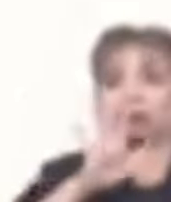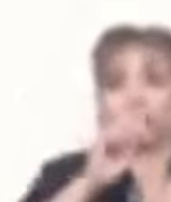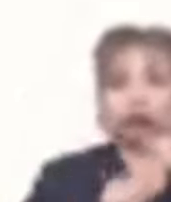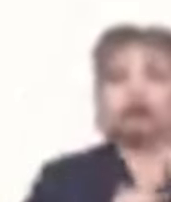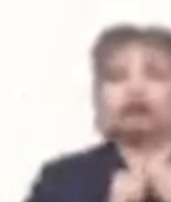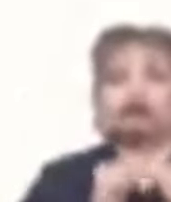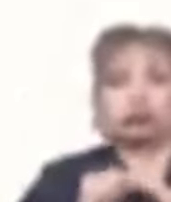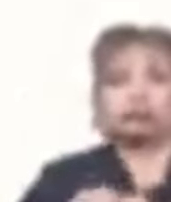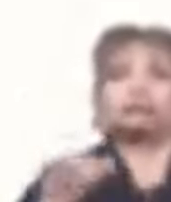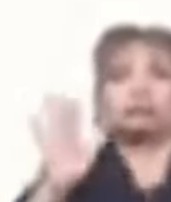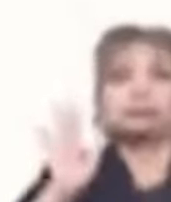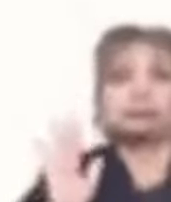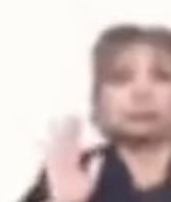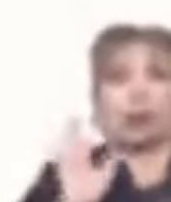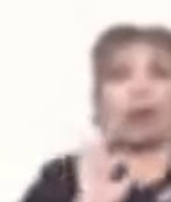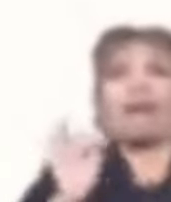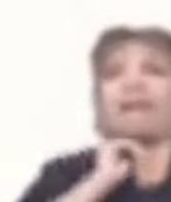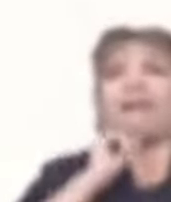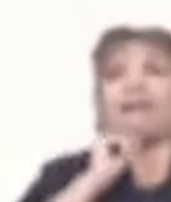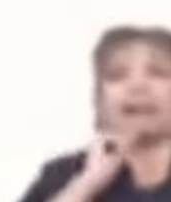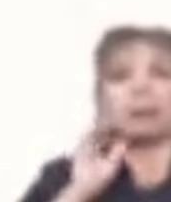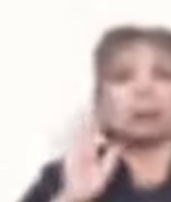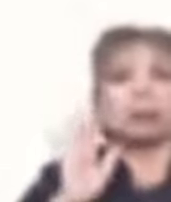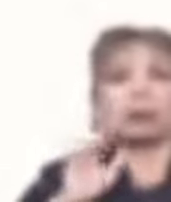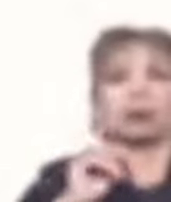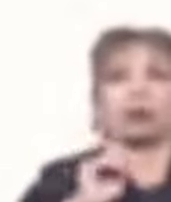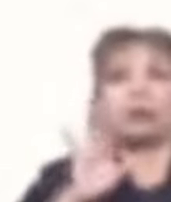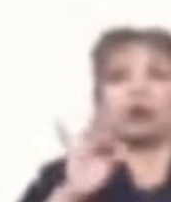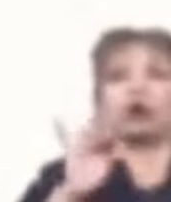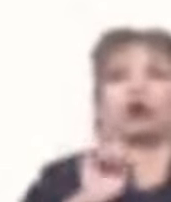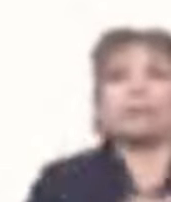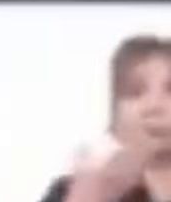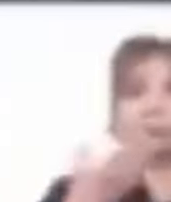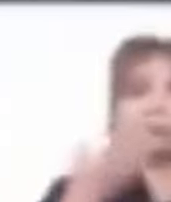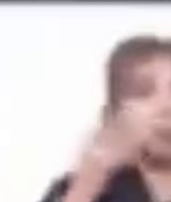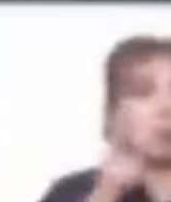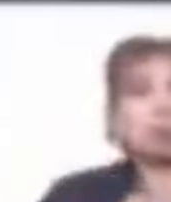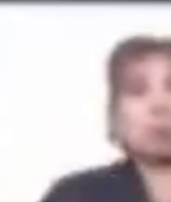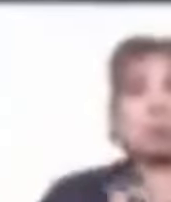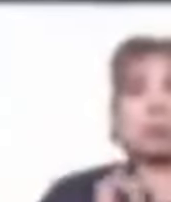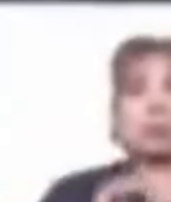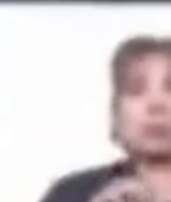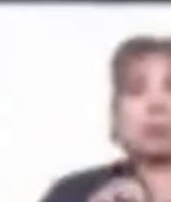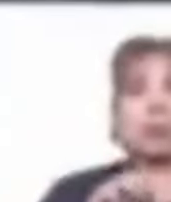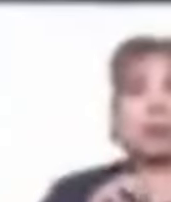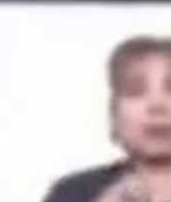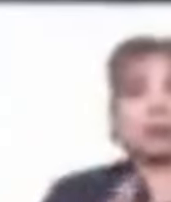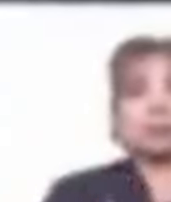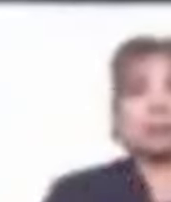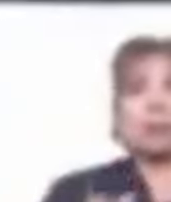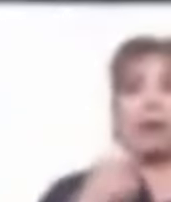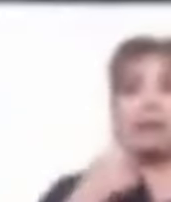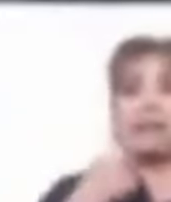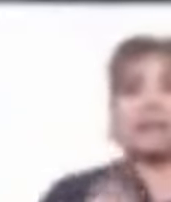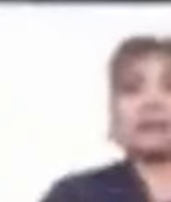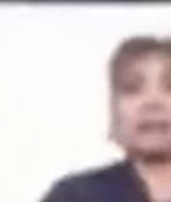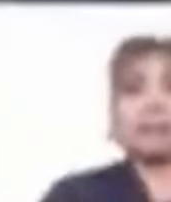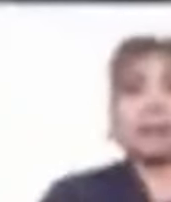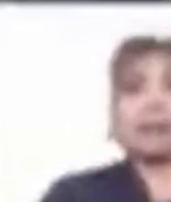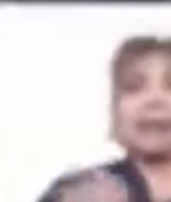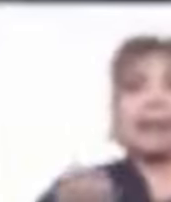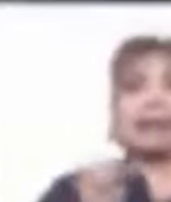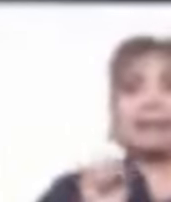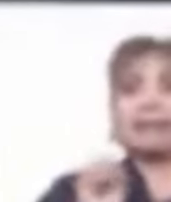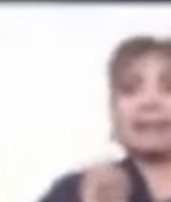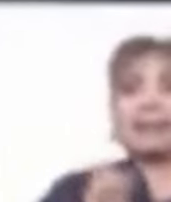cuales juramentó. Ella no juramentó por 8 meses, en mi posición. Es más, se dice que el informe de Servir